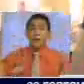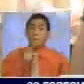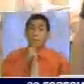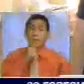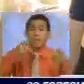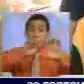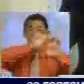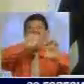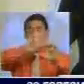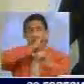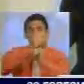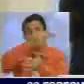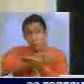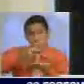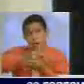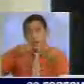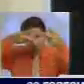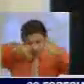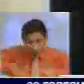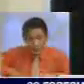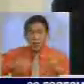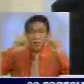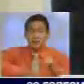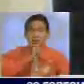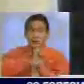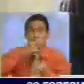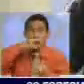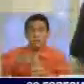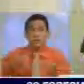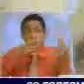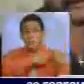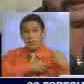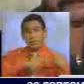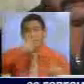Prefectura del Guayas y la Sociedad Protectora de la Infancia, que preside Ricardo Kenin.